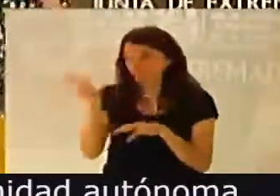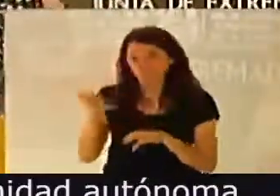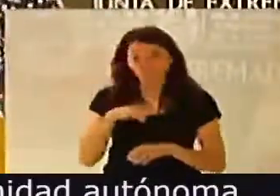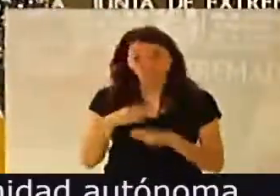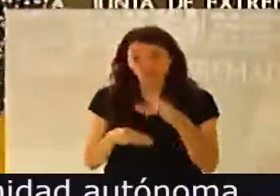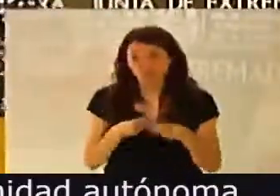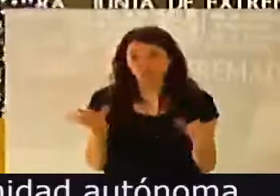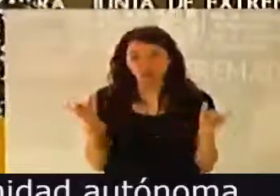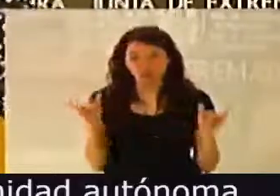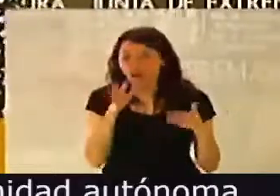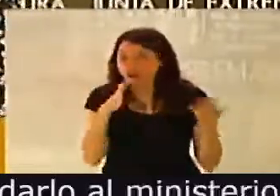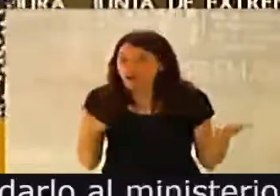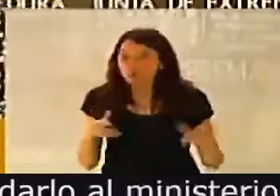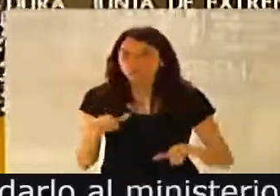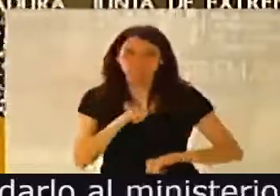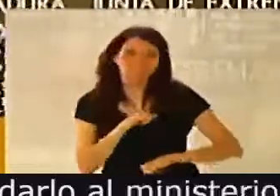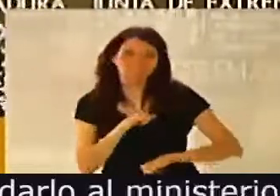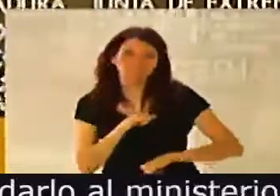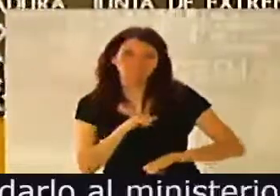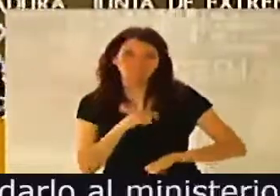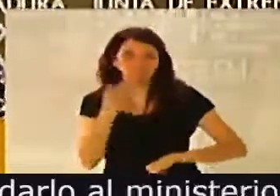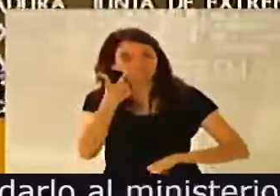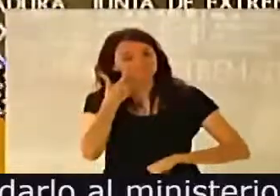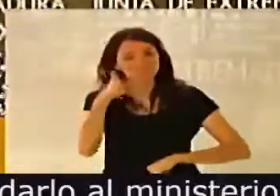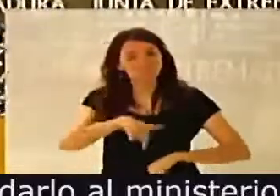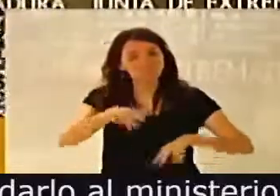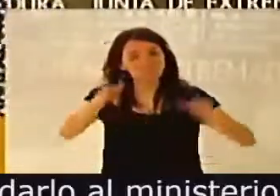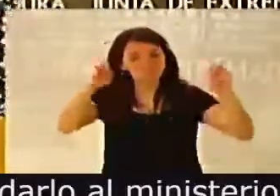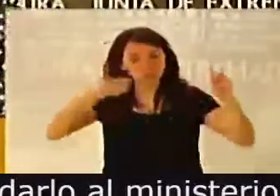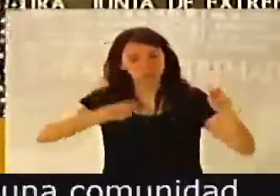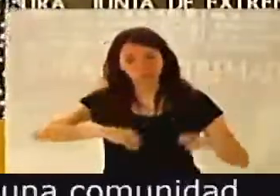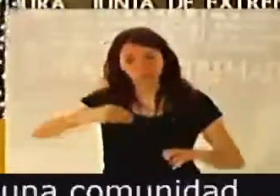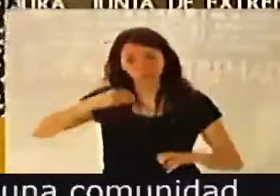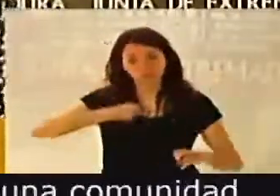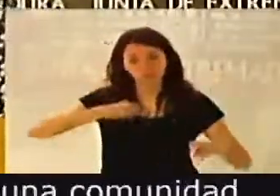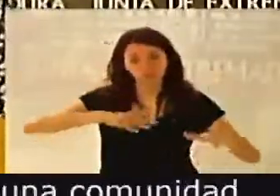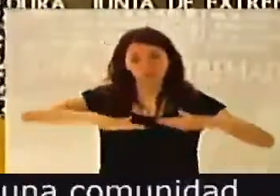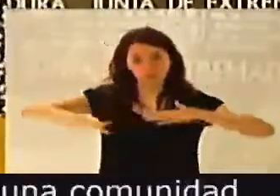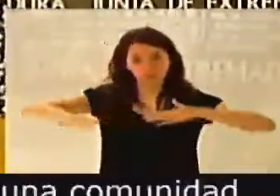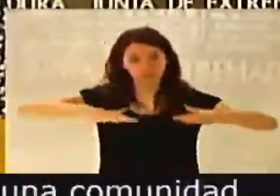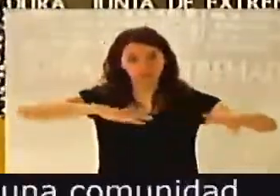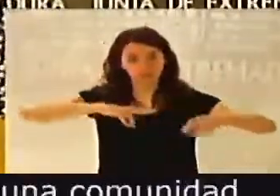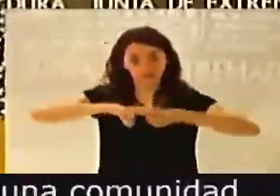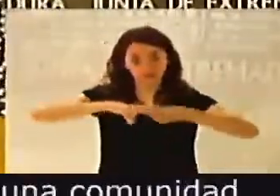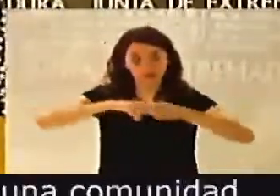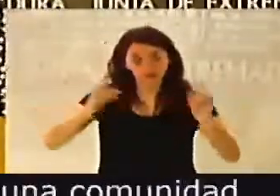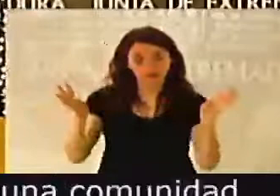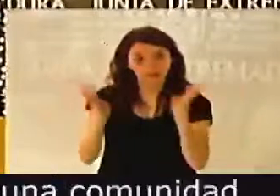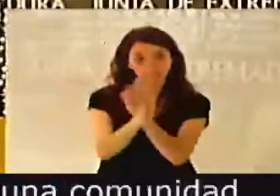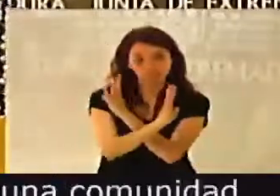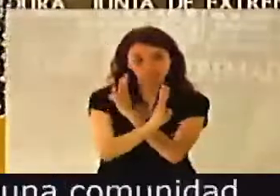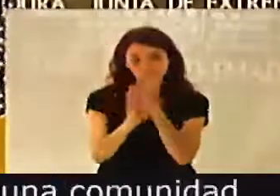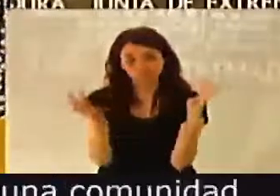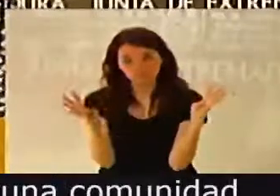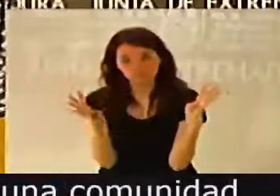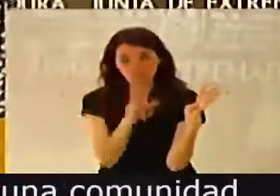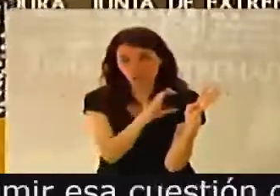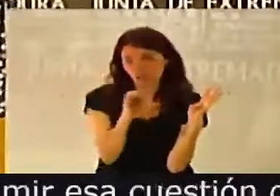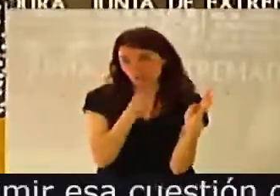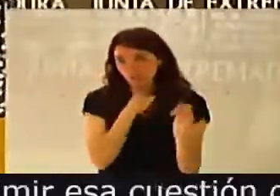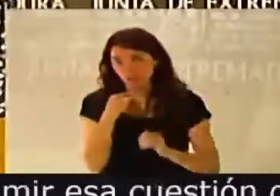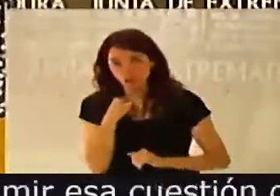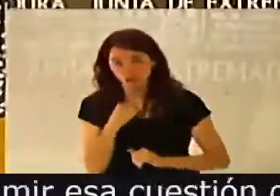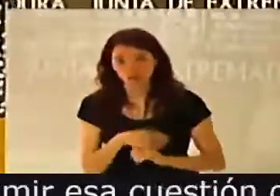Ya nos tenemos que esperar para dirimir esa cuestión de la movilidad provincial dentro de la comunidad autónoma, de la